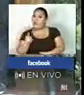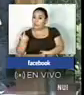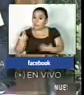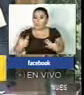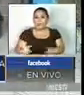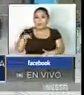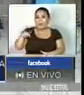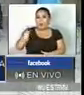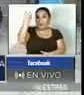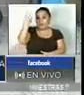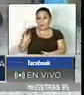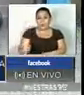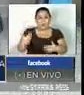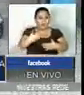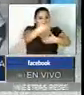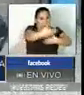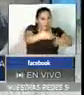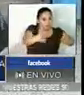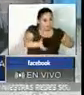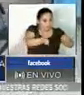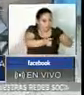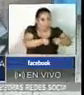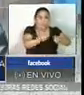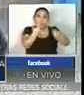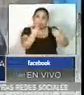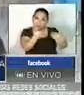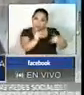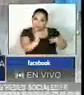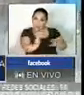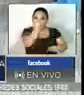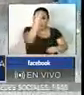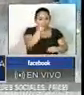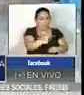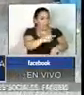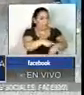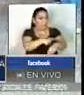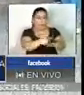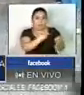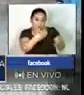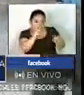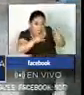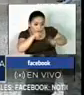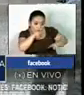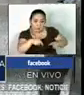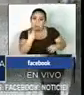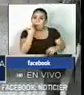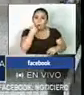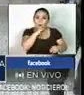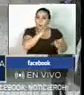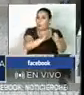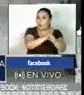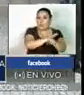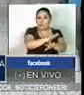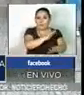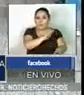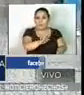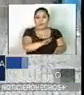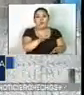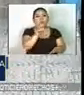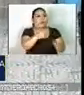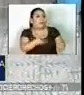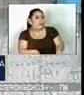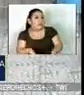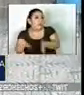día de su cuarentena tras finalizar el periodo establecido por el protocolo sanitario y dar negativo en las pruebas de COVID-19. Ahora deberán